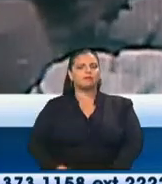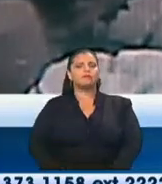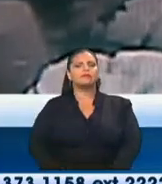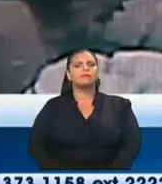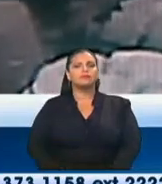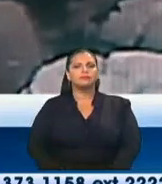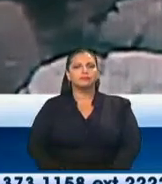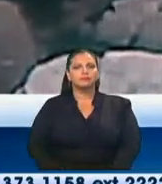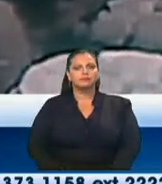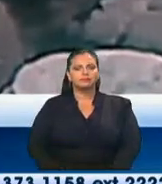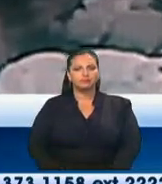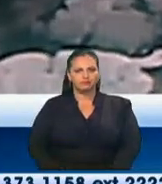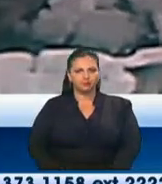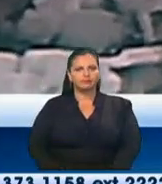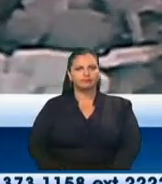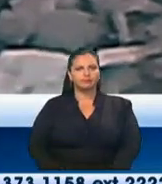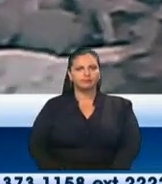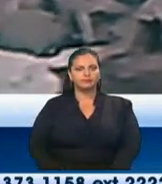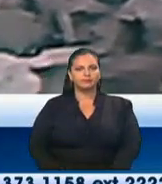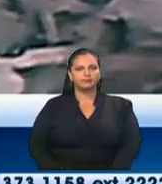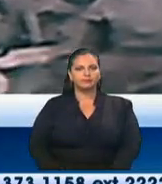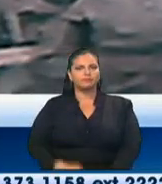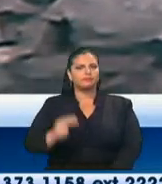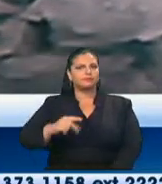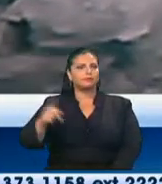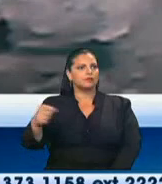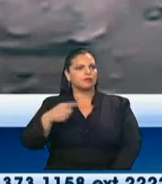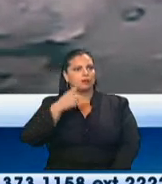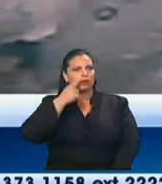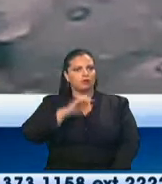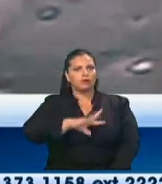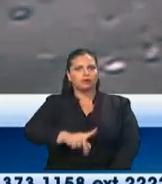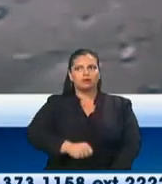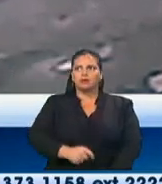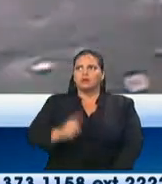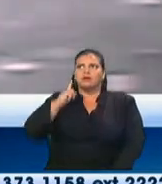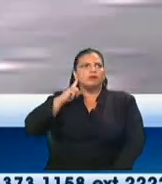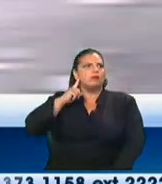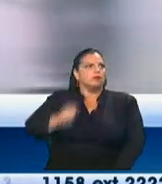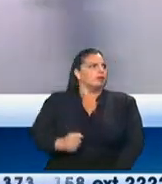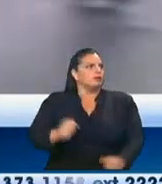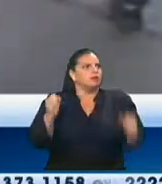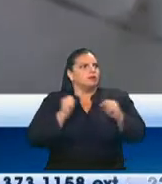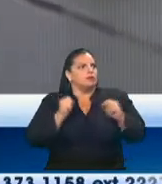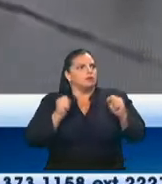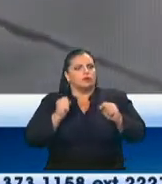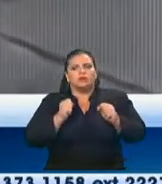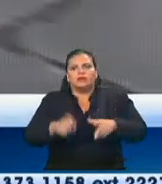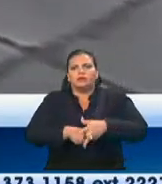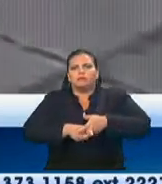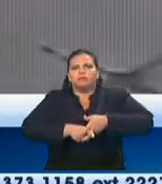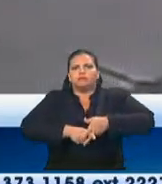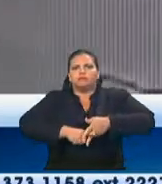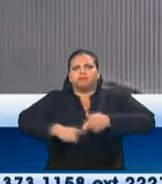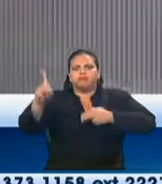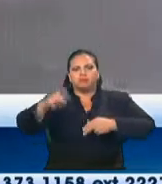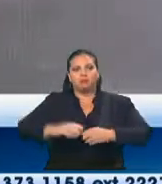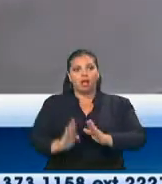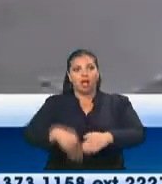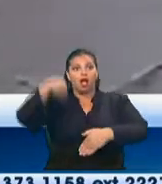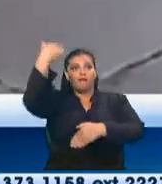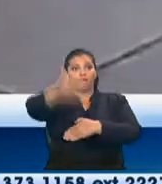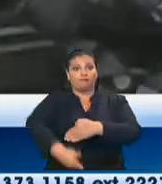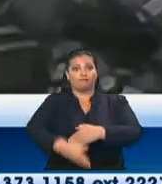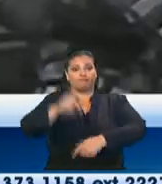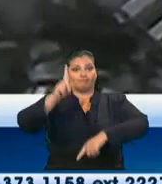Dispara. Dispara, sí. Dispara al aire para hacerlo asustar. Al escuchar el disparo, afuera el campanero